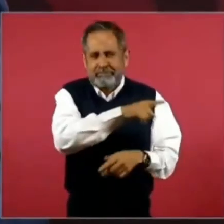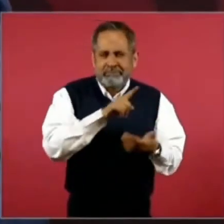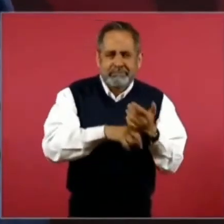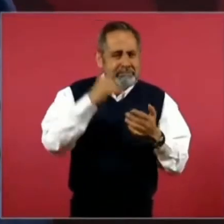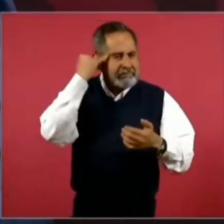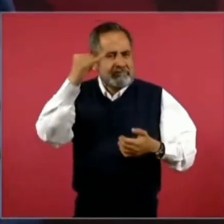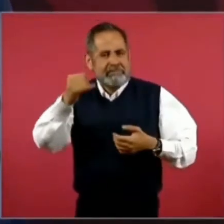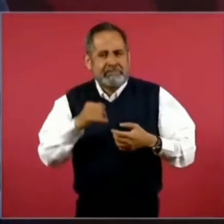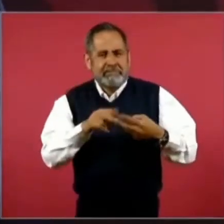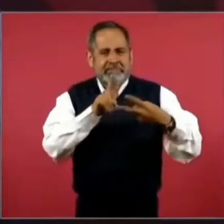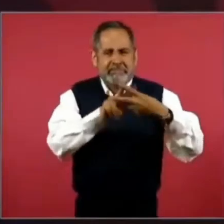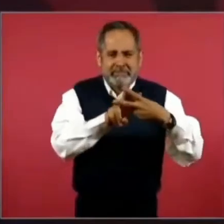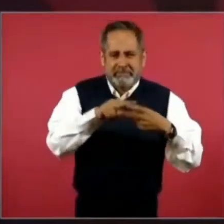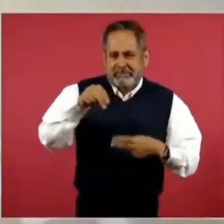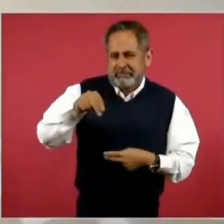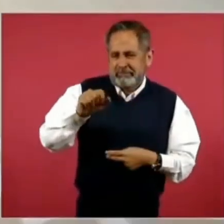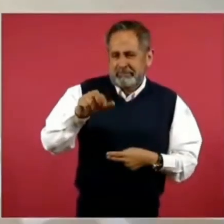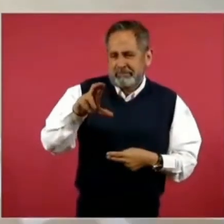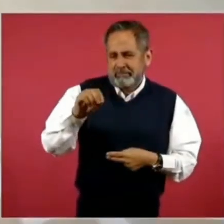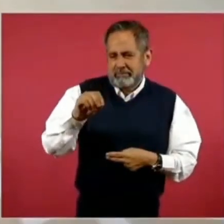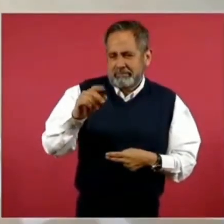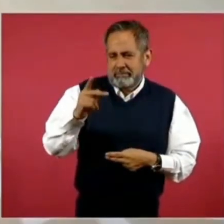mensaje narcopresidente